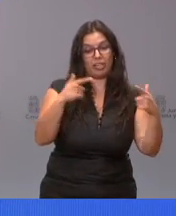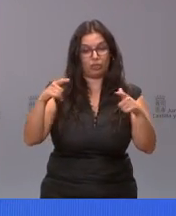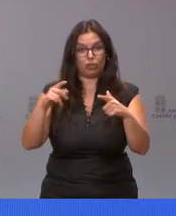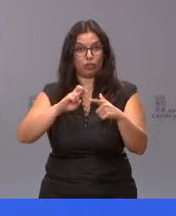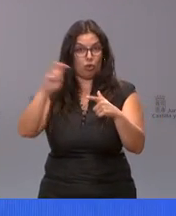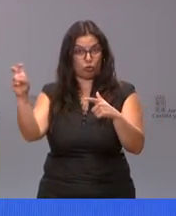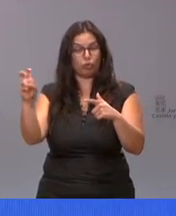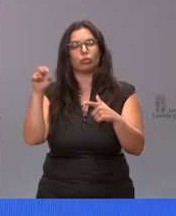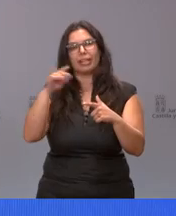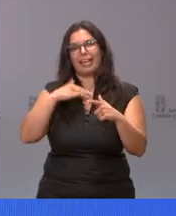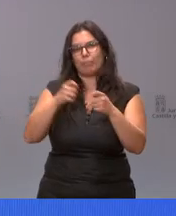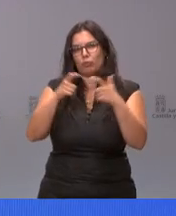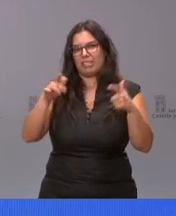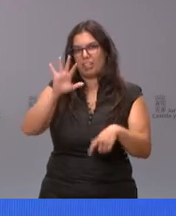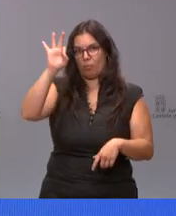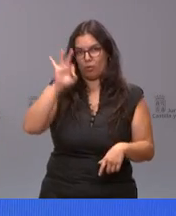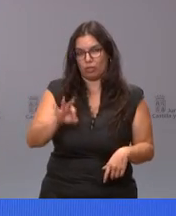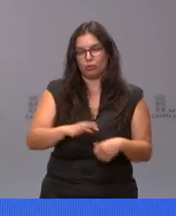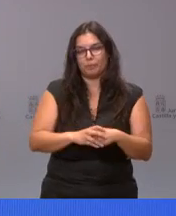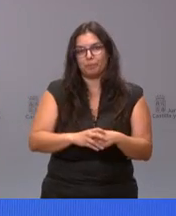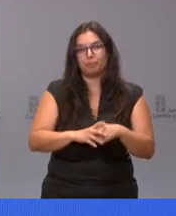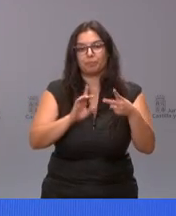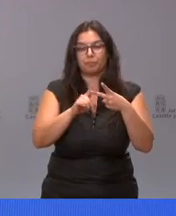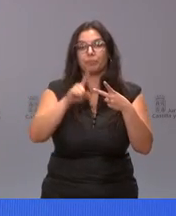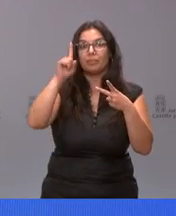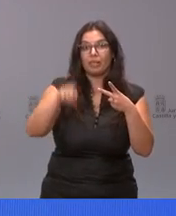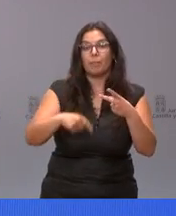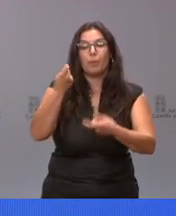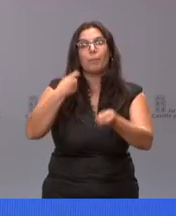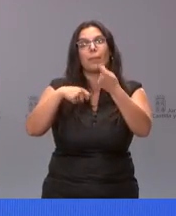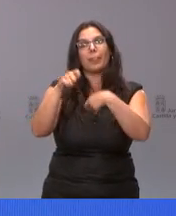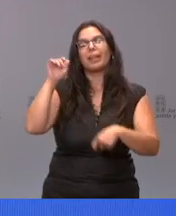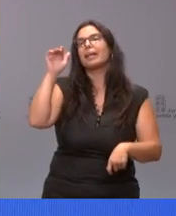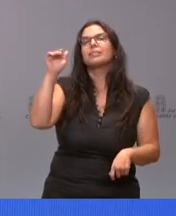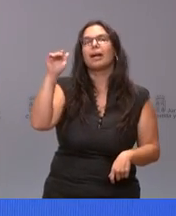no automoción. También queremos incrementar nuestras exportaciones